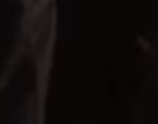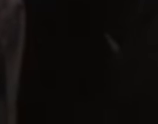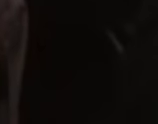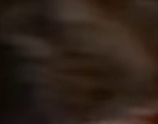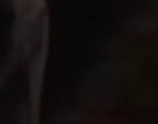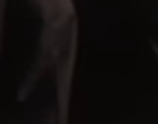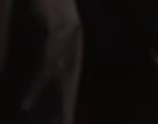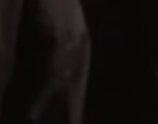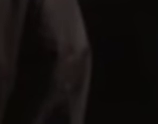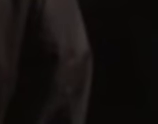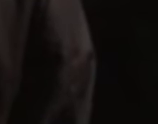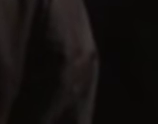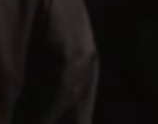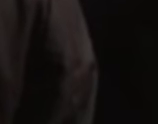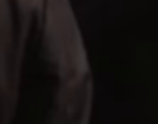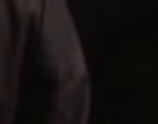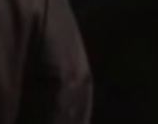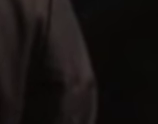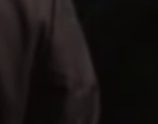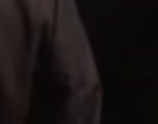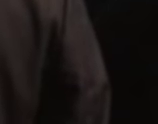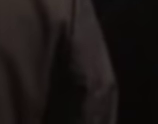país en Tababela.